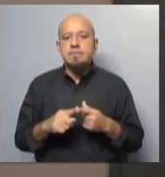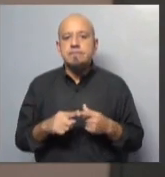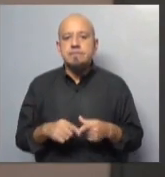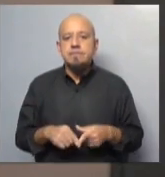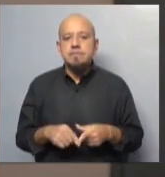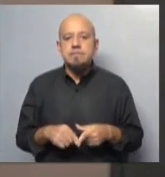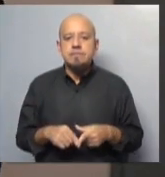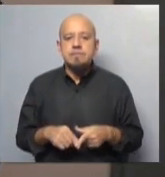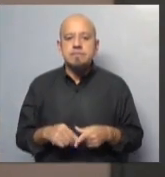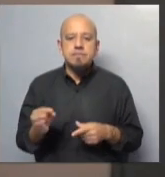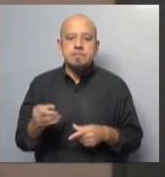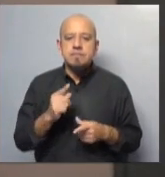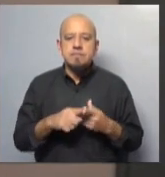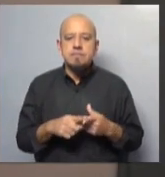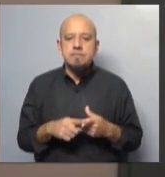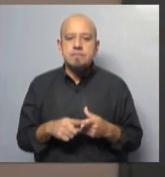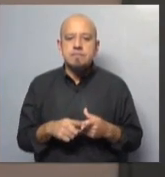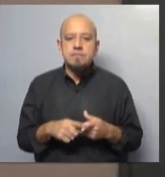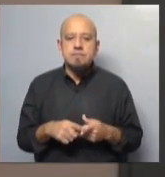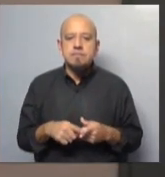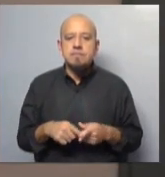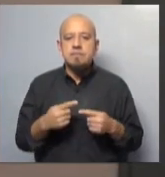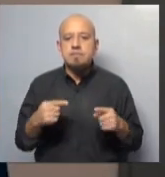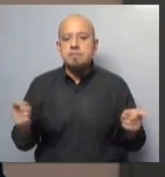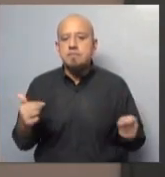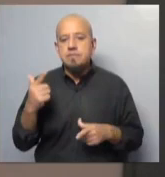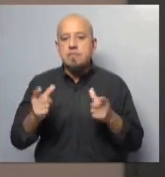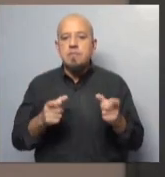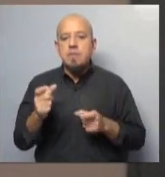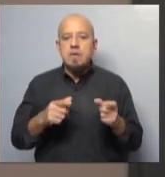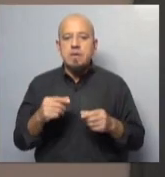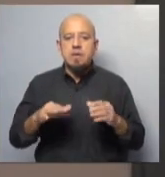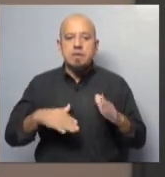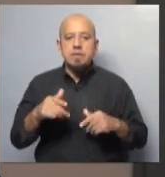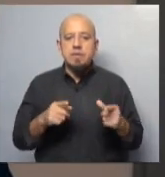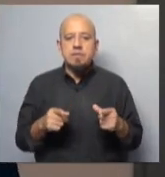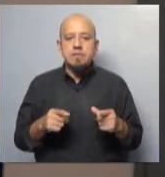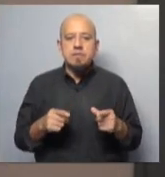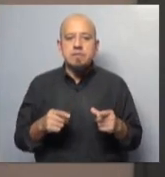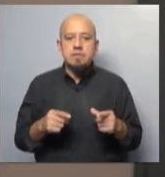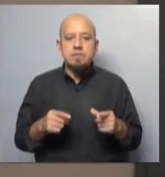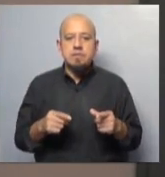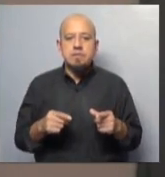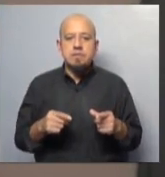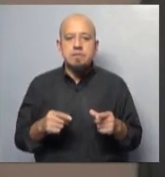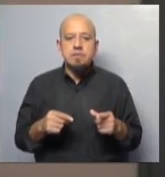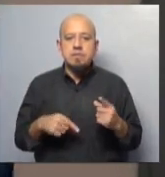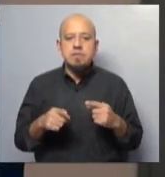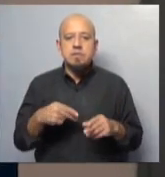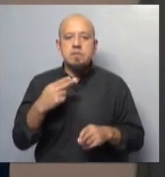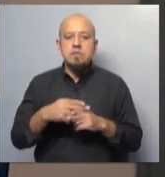todo terreno, más o menos. Sí, sí, todo terreno. Y los espectadores también, muchas veces... quizás los